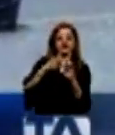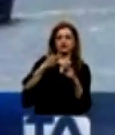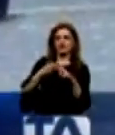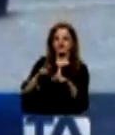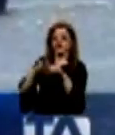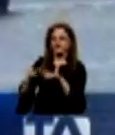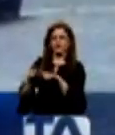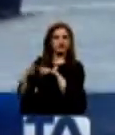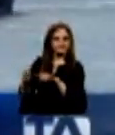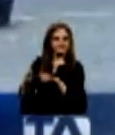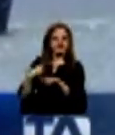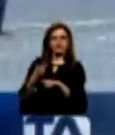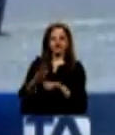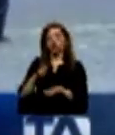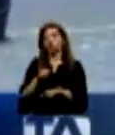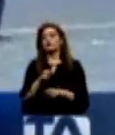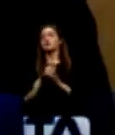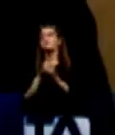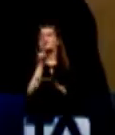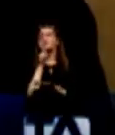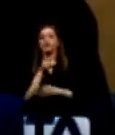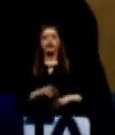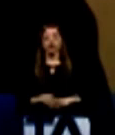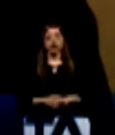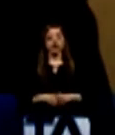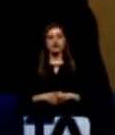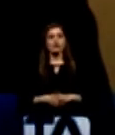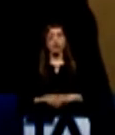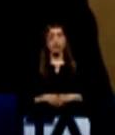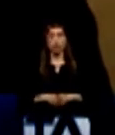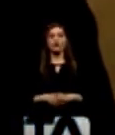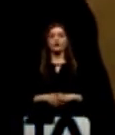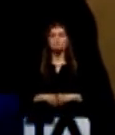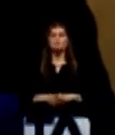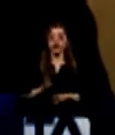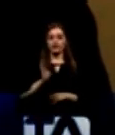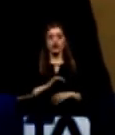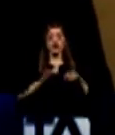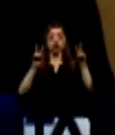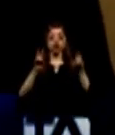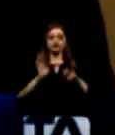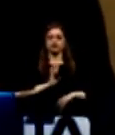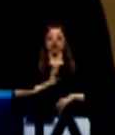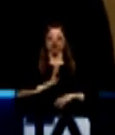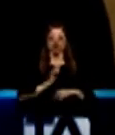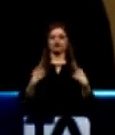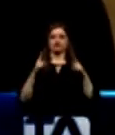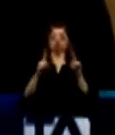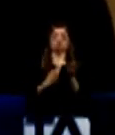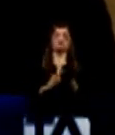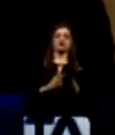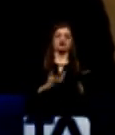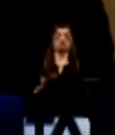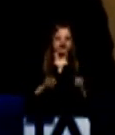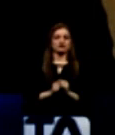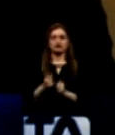importamos subsidiado y a qué sector beneficia. Es un debate que tiene que ser muy técnico, porque hay que revisar en cada uno de los sectores la estructura